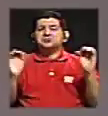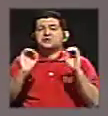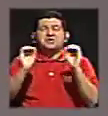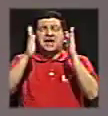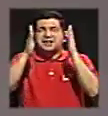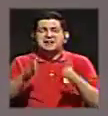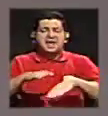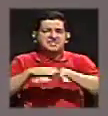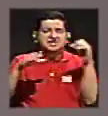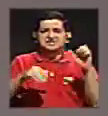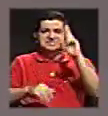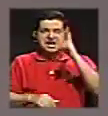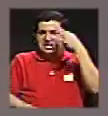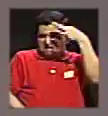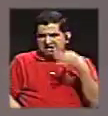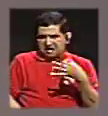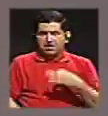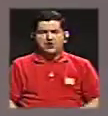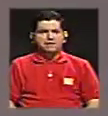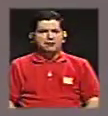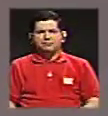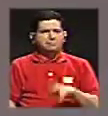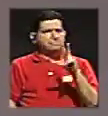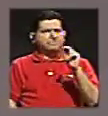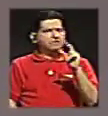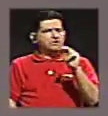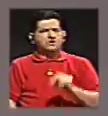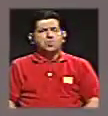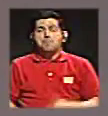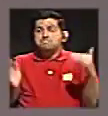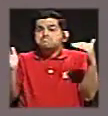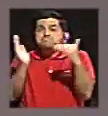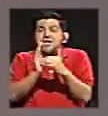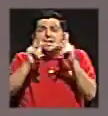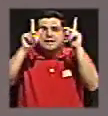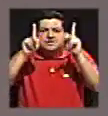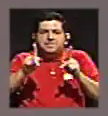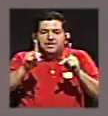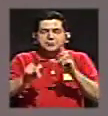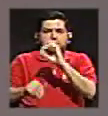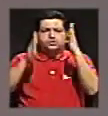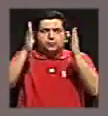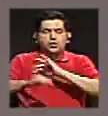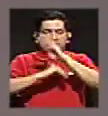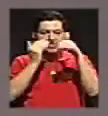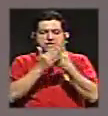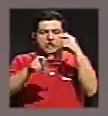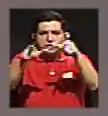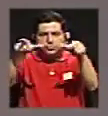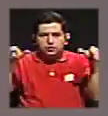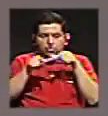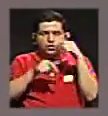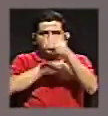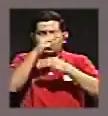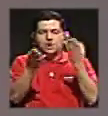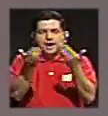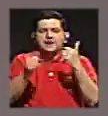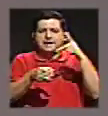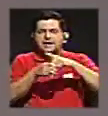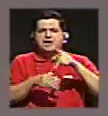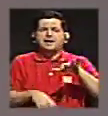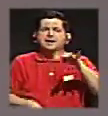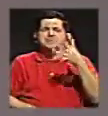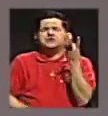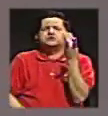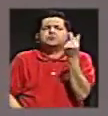de Costa Rica y nos hemos dado cuenta que son eh miles de costarricenses en todas partes del mundo que quieren participar Cuántos son